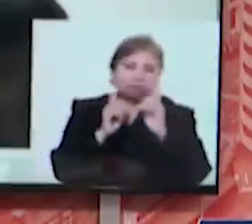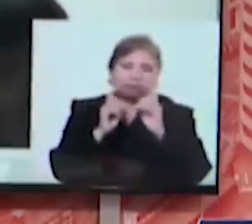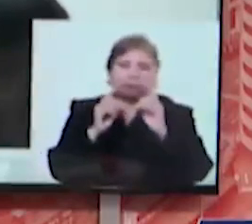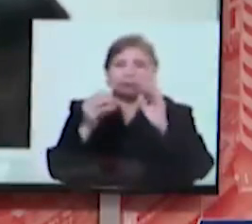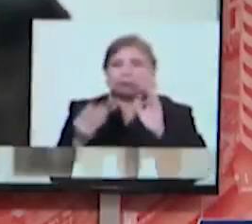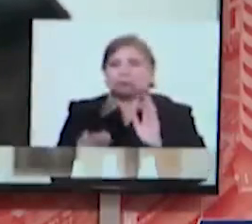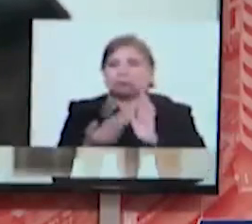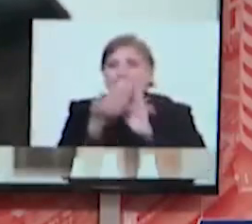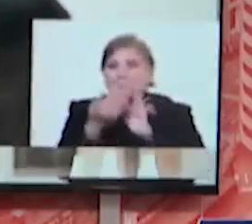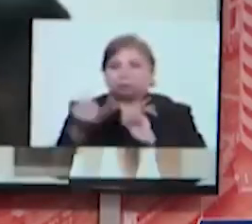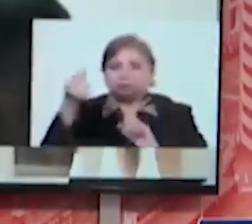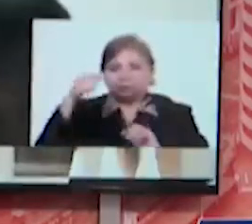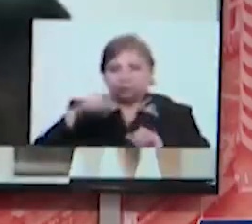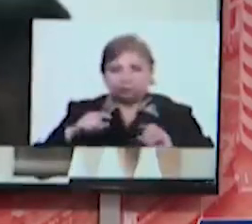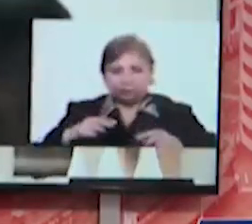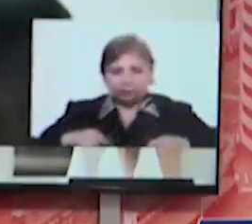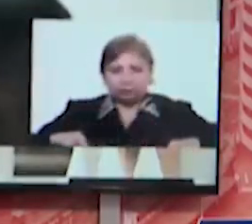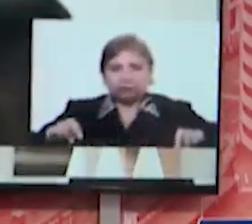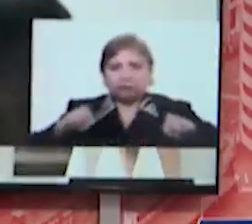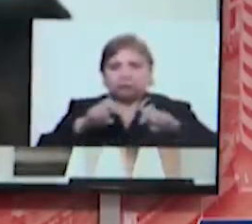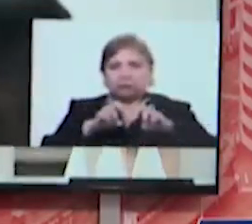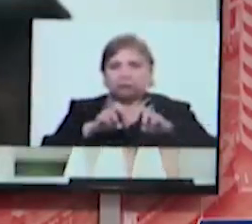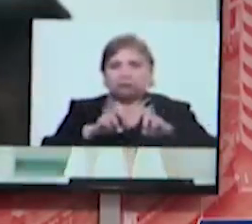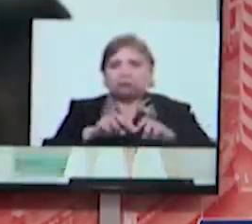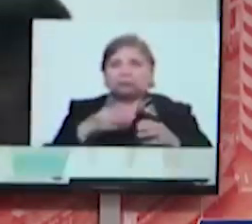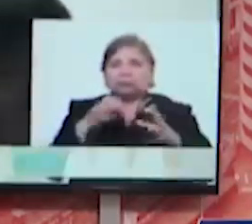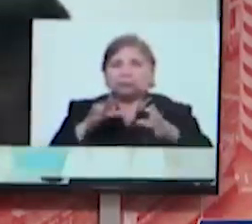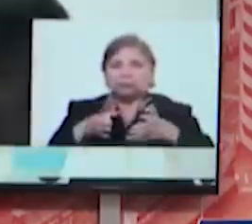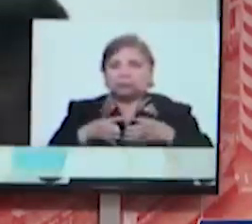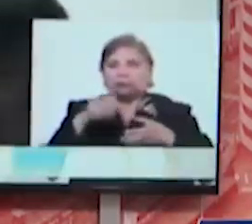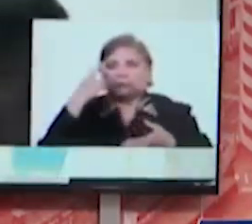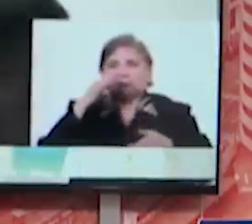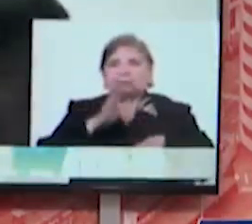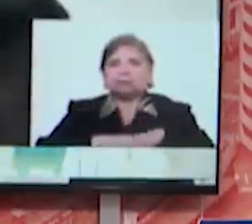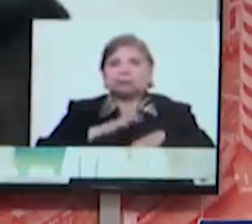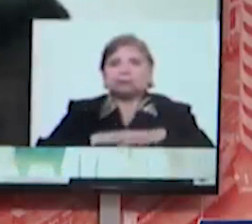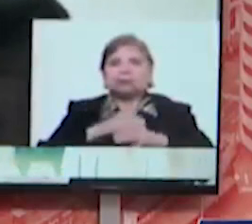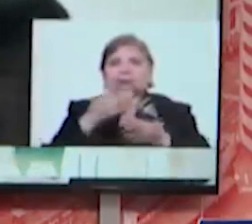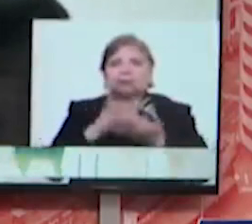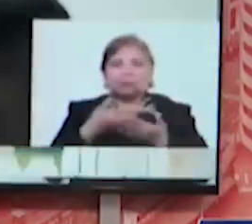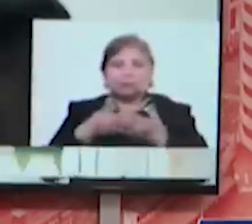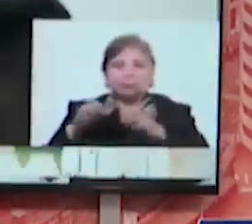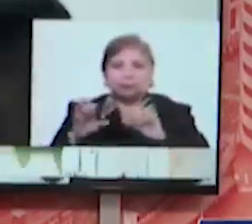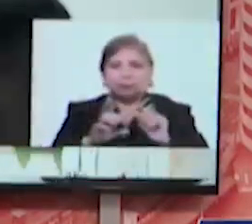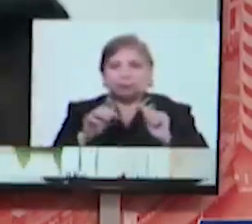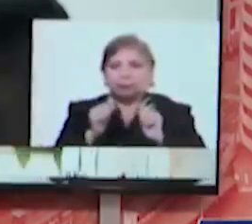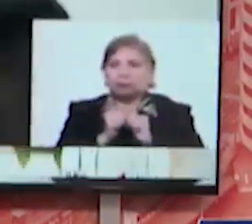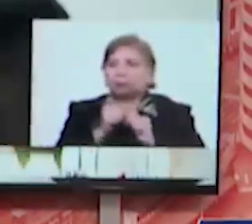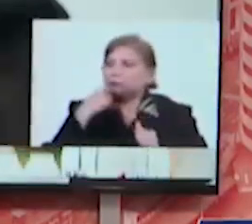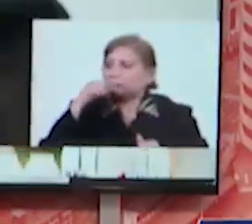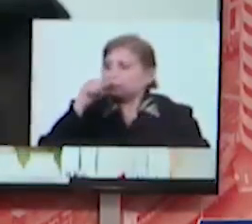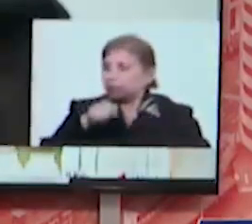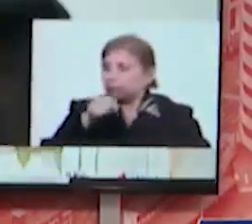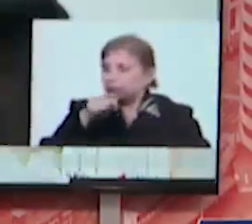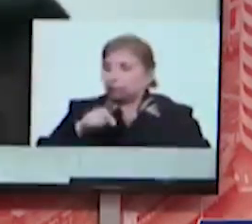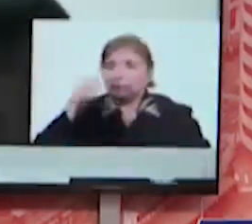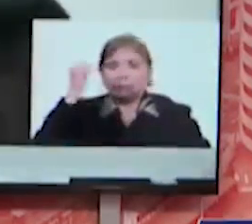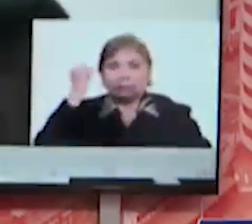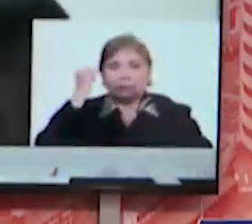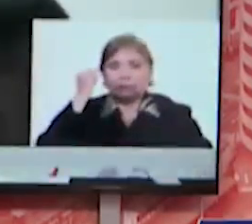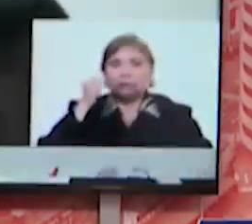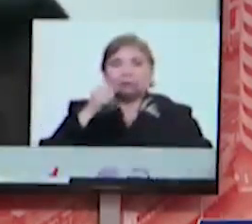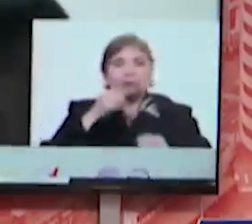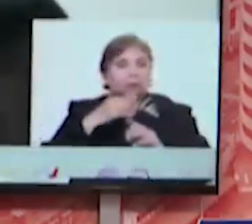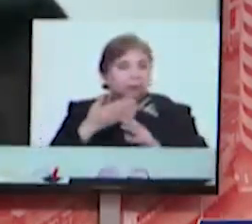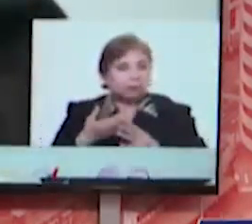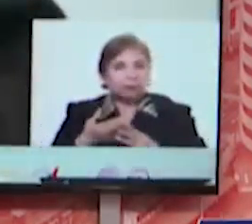el que lo imputa, pero si Pedro Castillo se para escondiendo, él para argumentando de que no tiene señal, que está en otra comisión, es evidente que lo que Eduardo